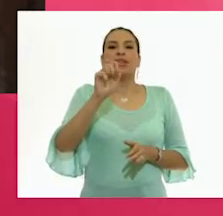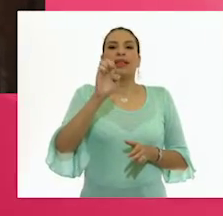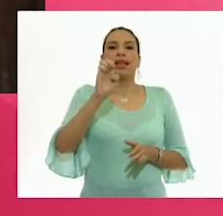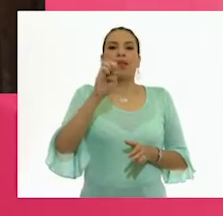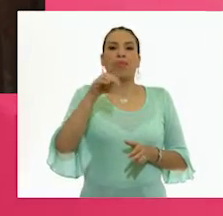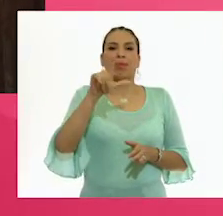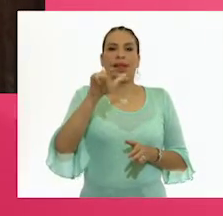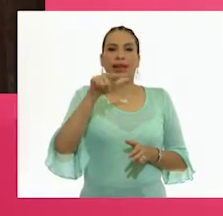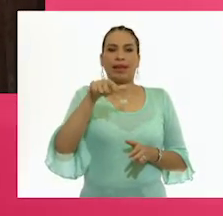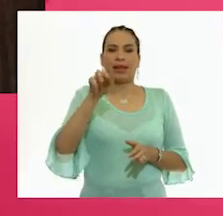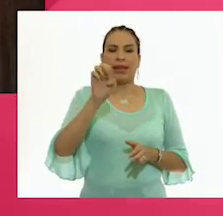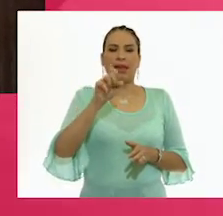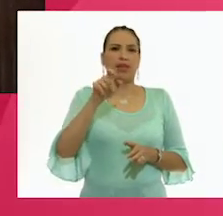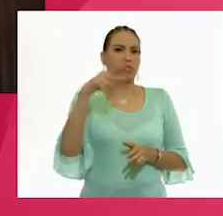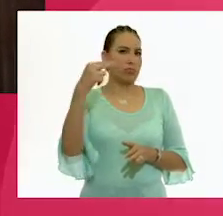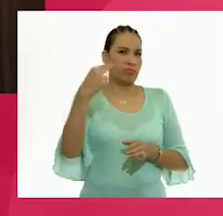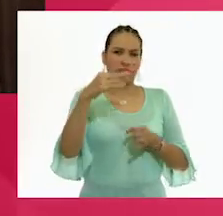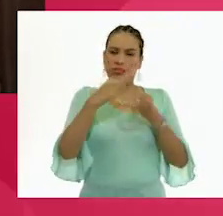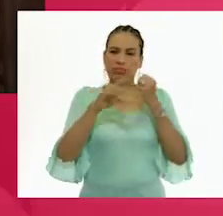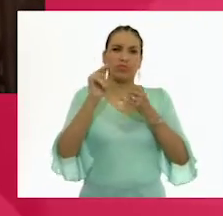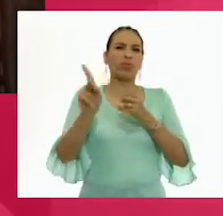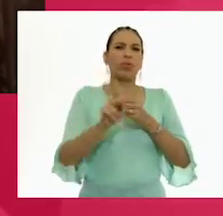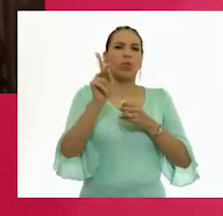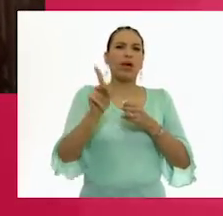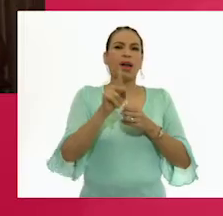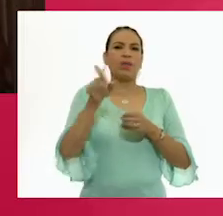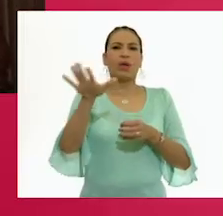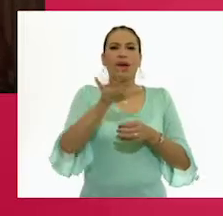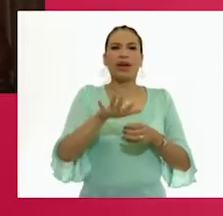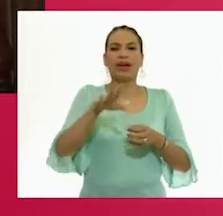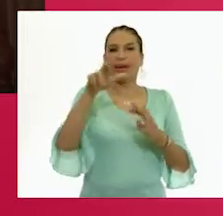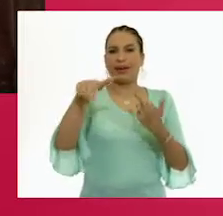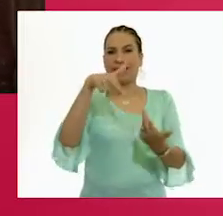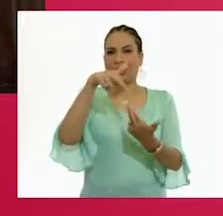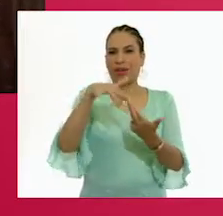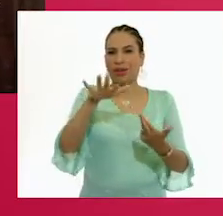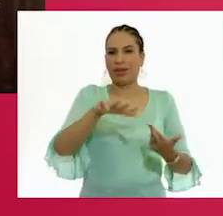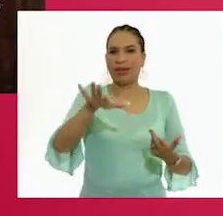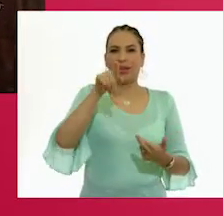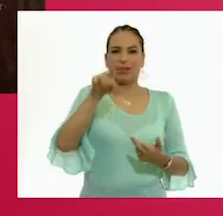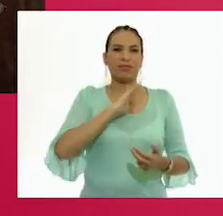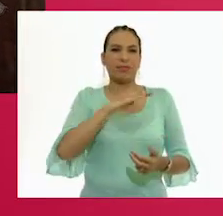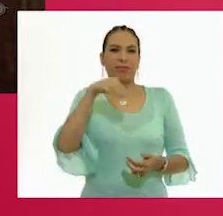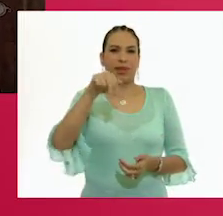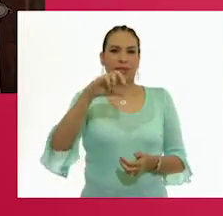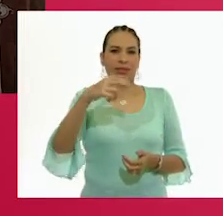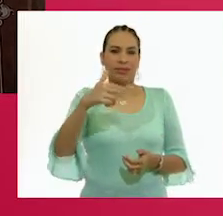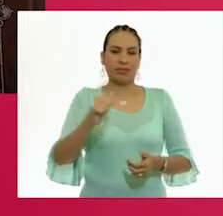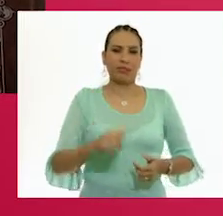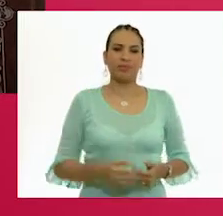apellido, era el pueblo del que provenía, ubicado en una región de La Mancha.